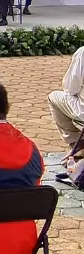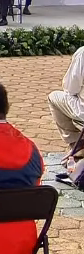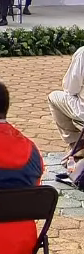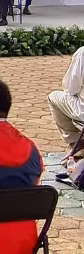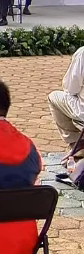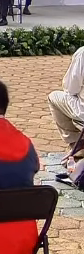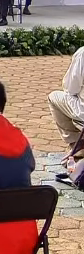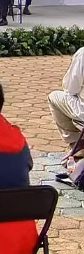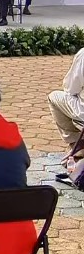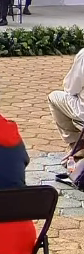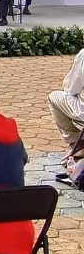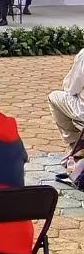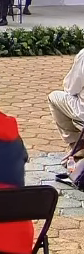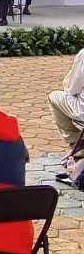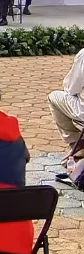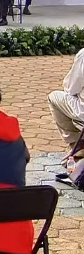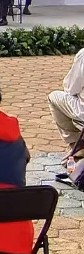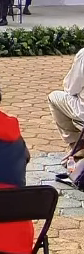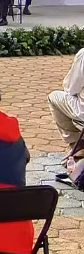A ver,